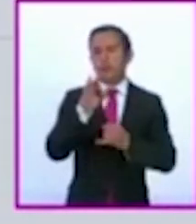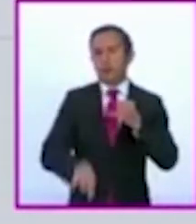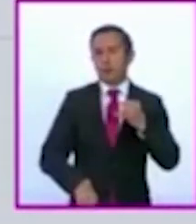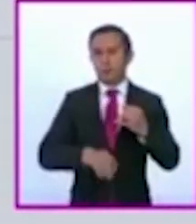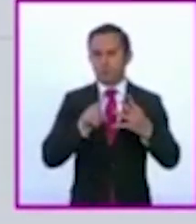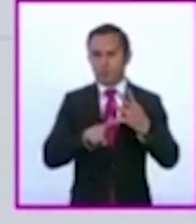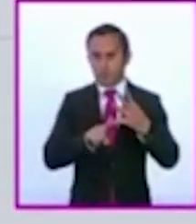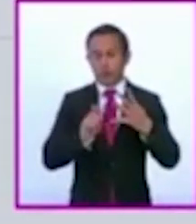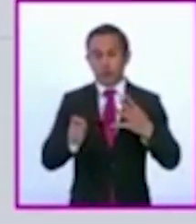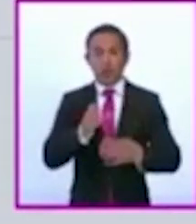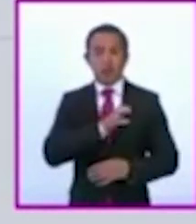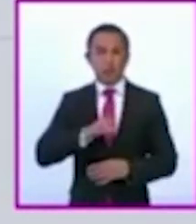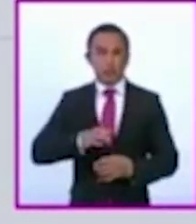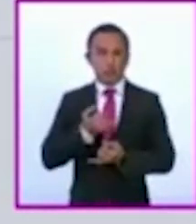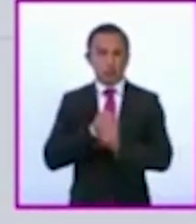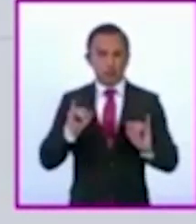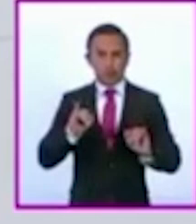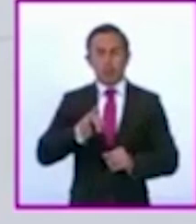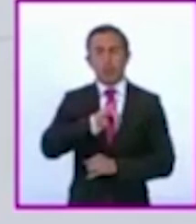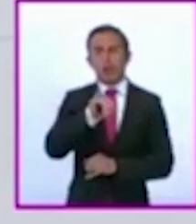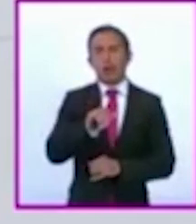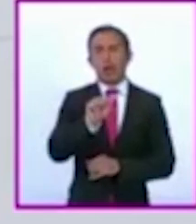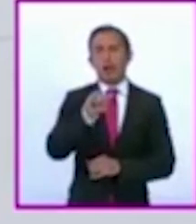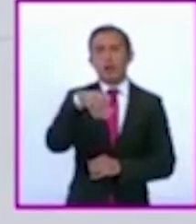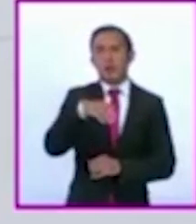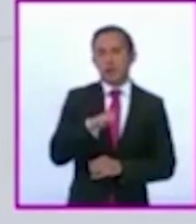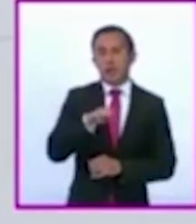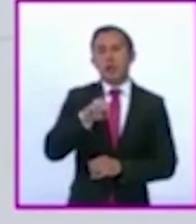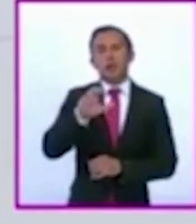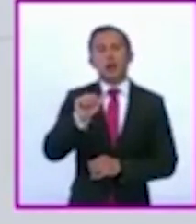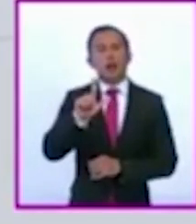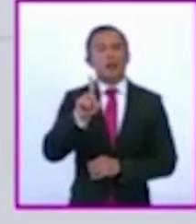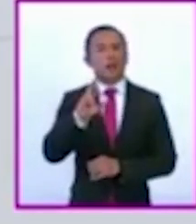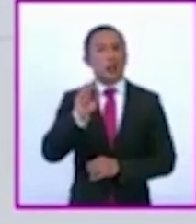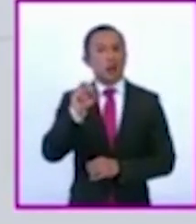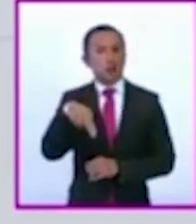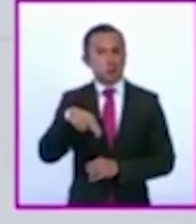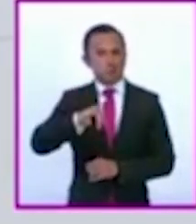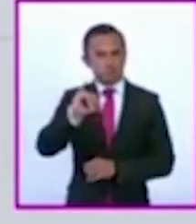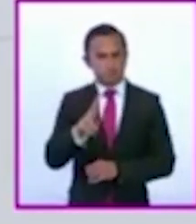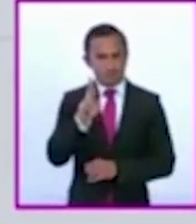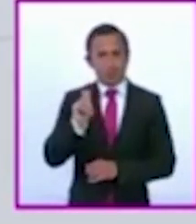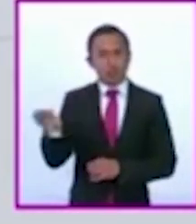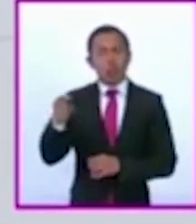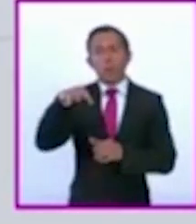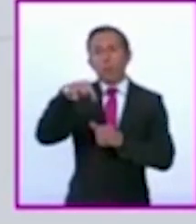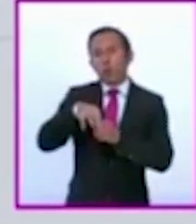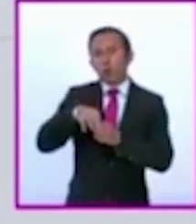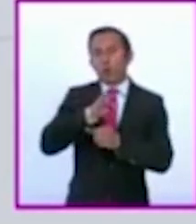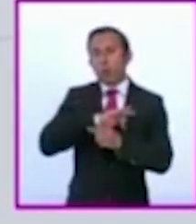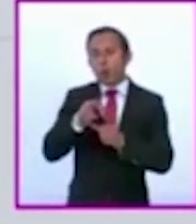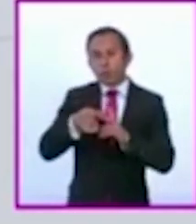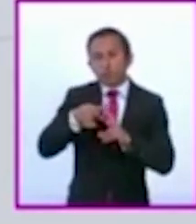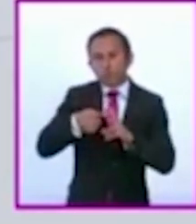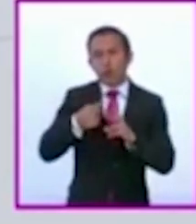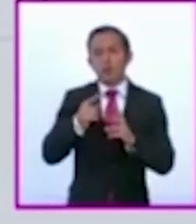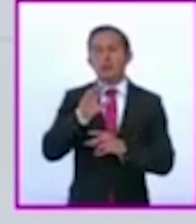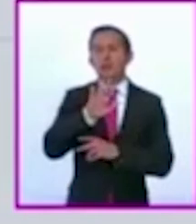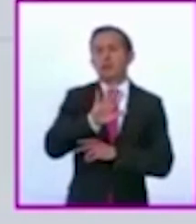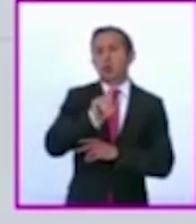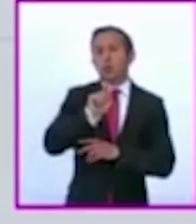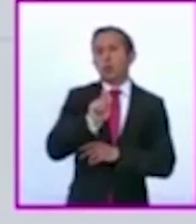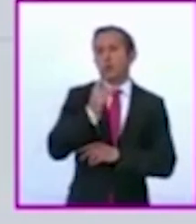independiente jaime logró heliodoro rodríguez calderón obtuvo una votación que se ubica entre el 5.3